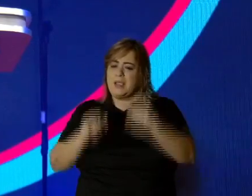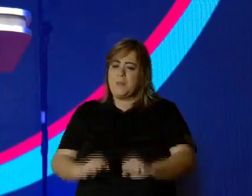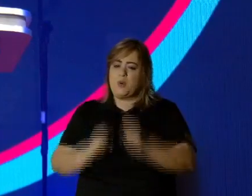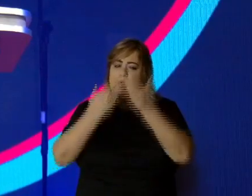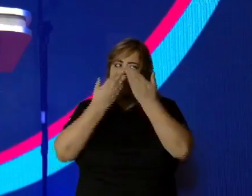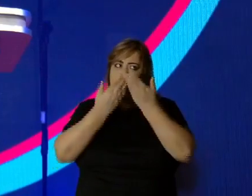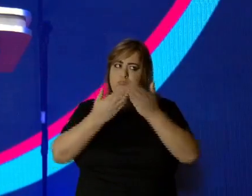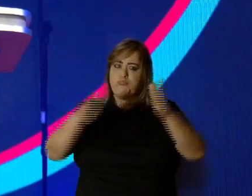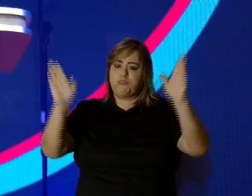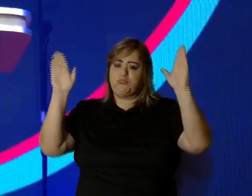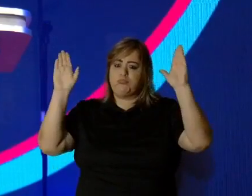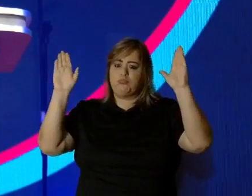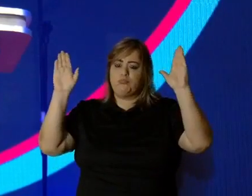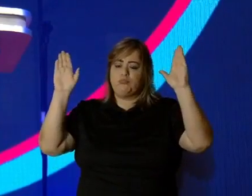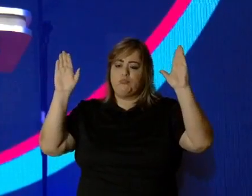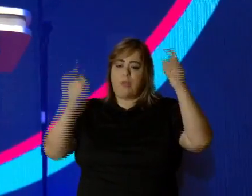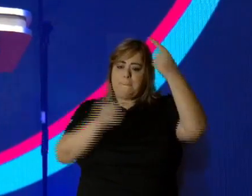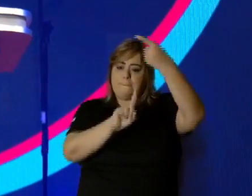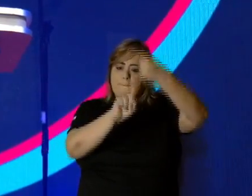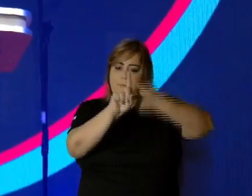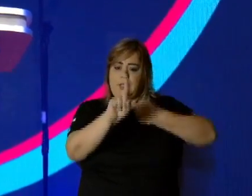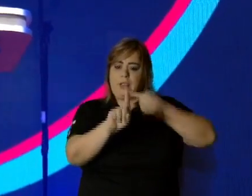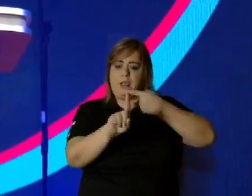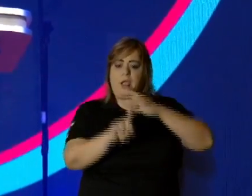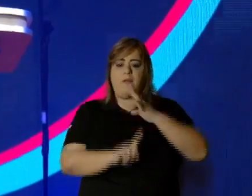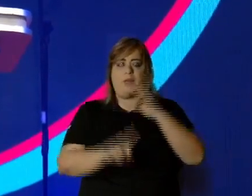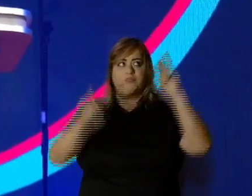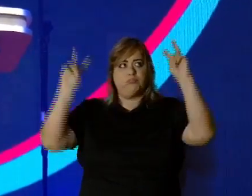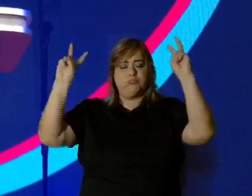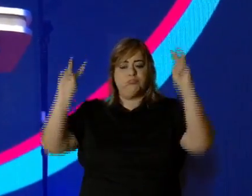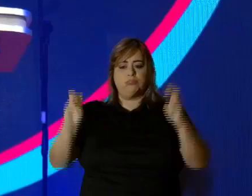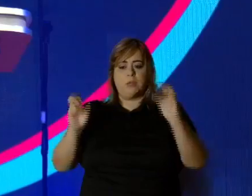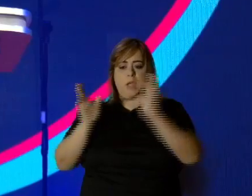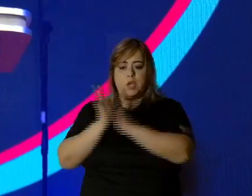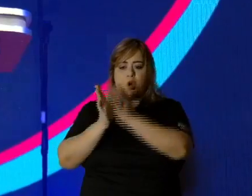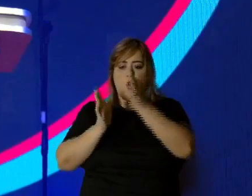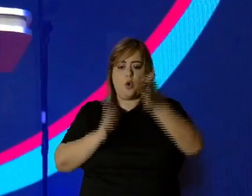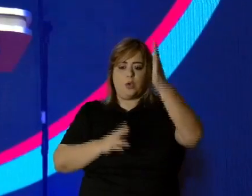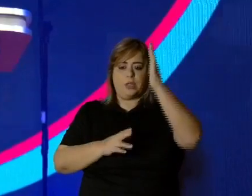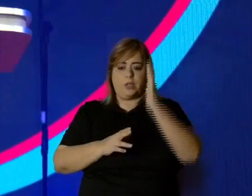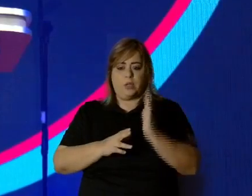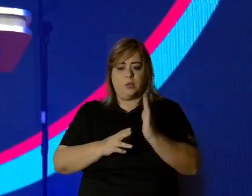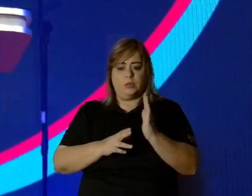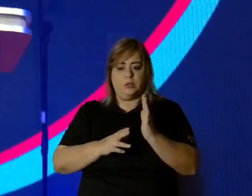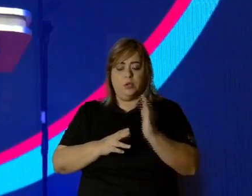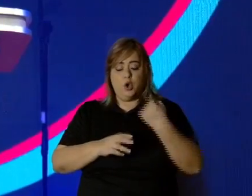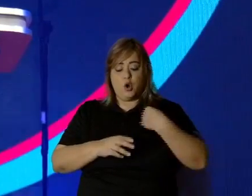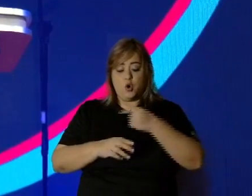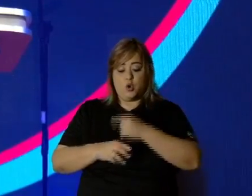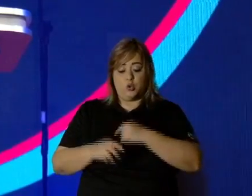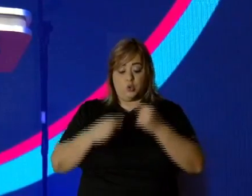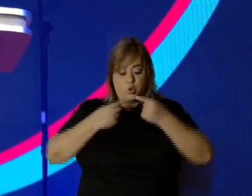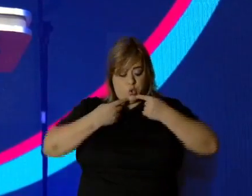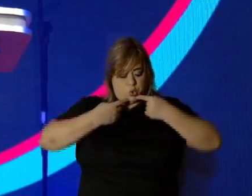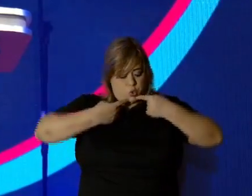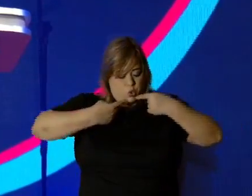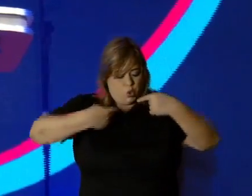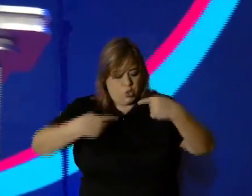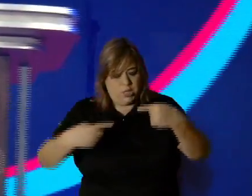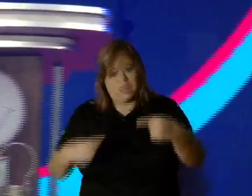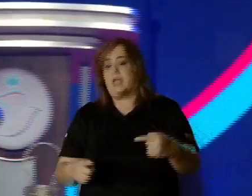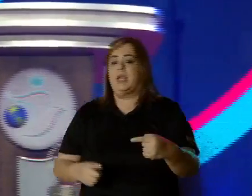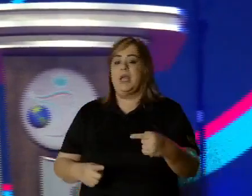mes, estaremos hablando de la gloria de Dios. Escúcheme bien, siendo el año donde hemos declarado la gloria de Dios no es una